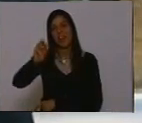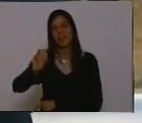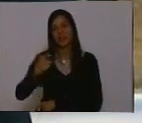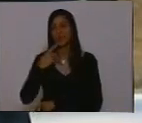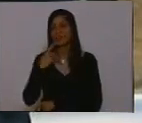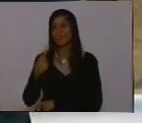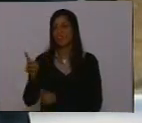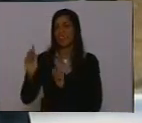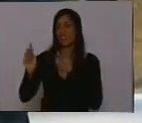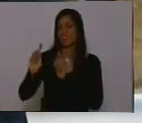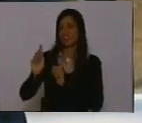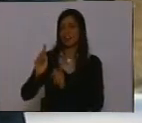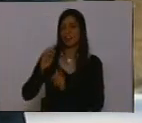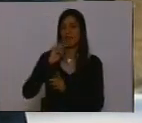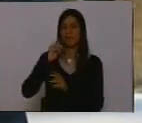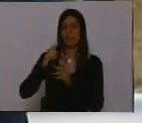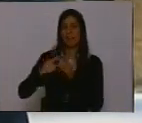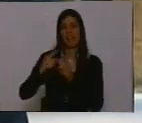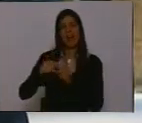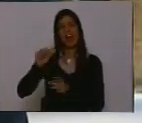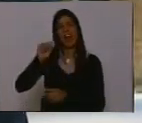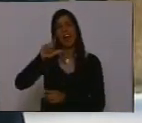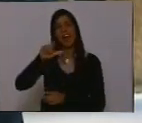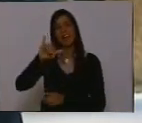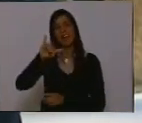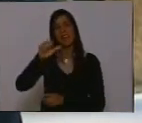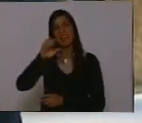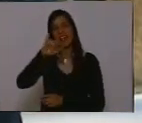le contesté por Alejandro Magno.